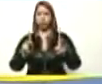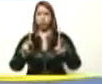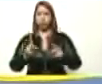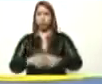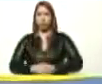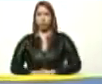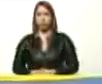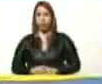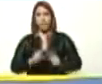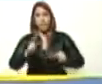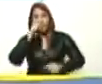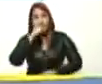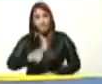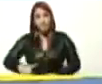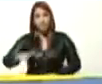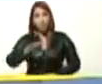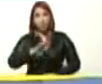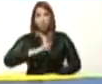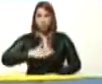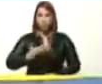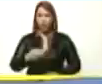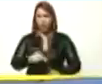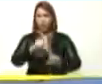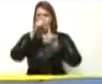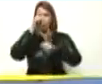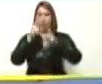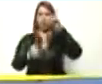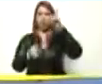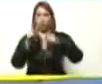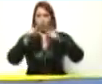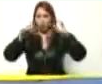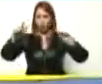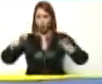para que el pueblo, pudiera elegir, algunos de ellos,